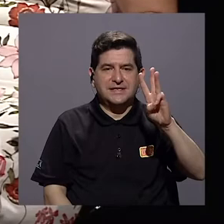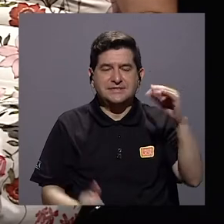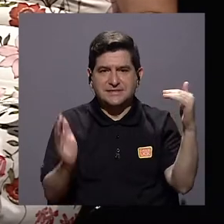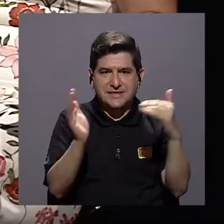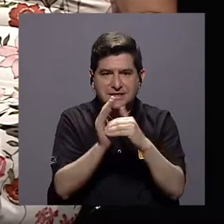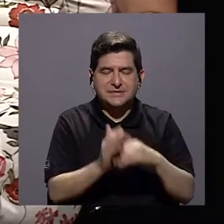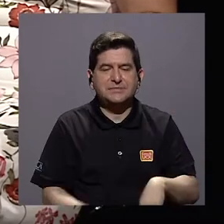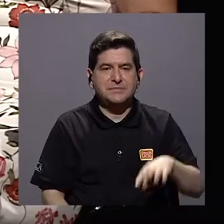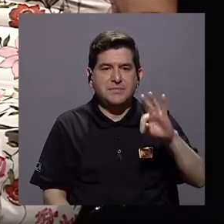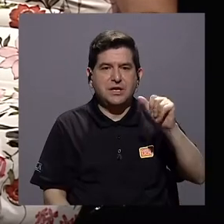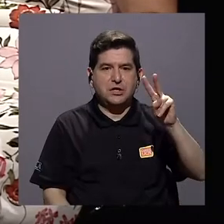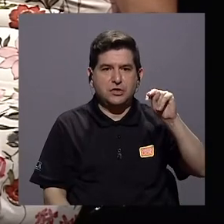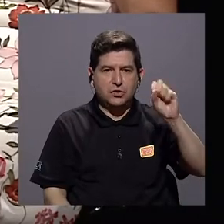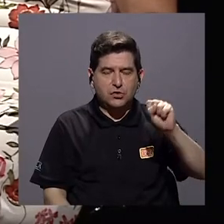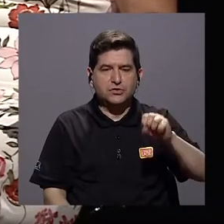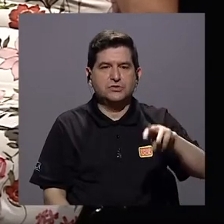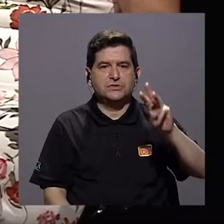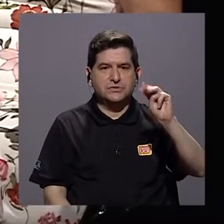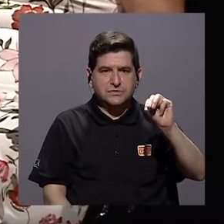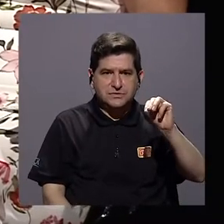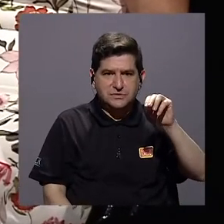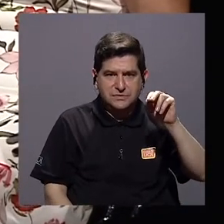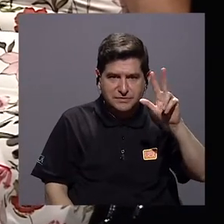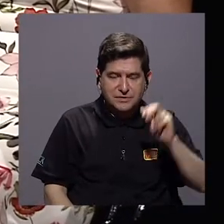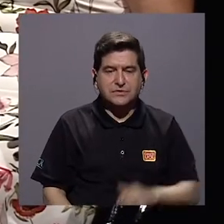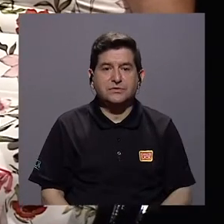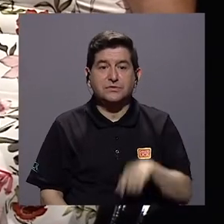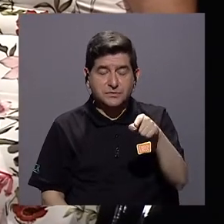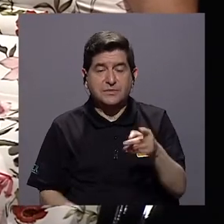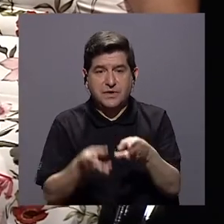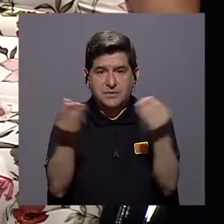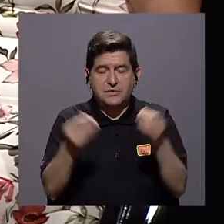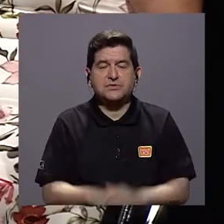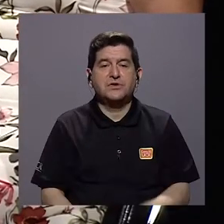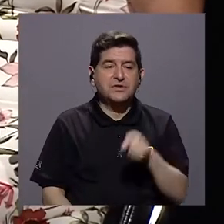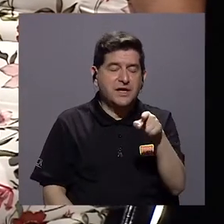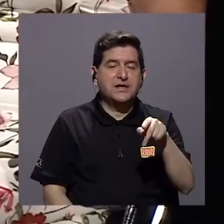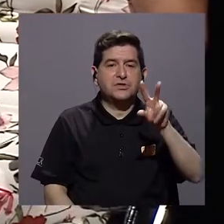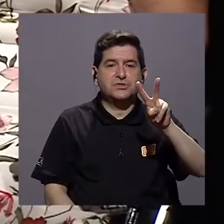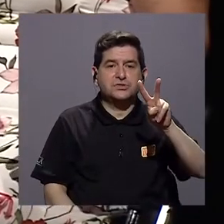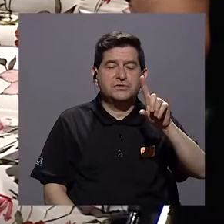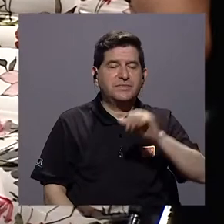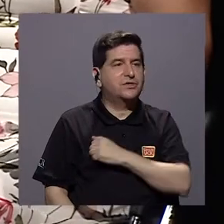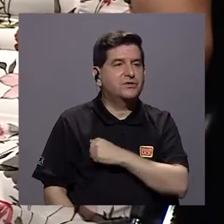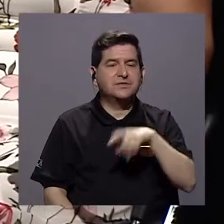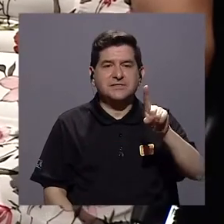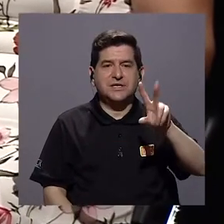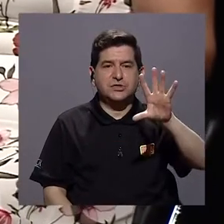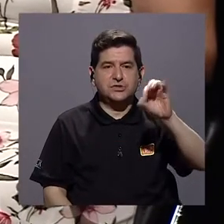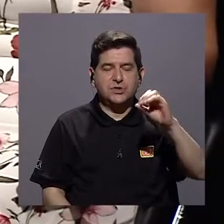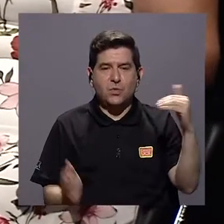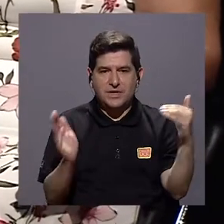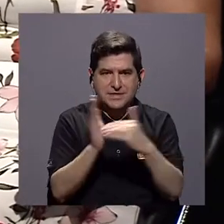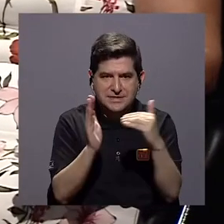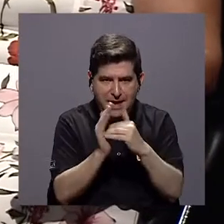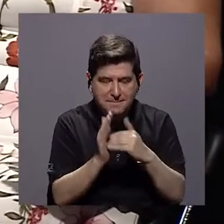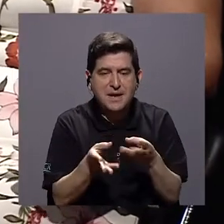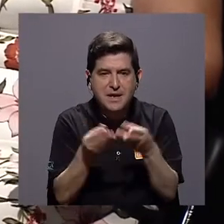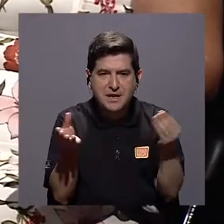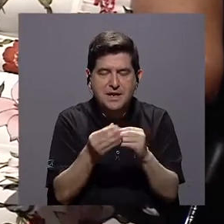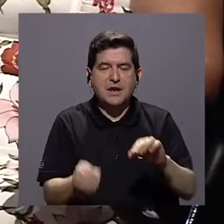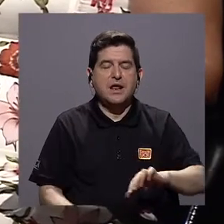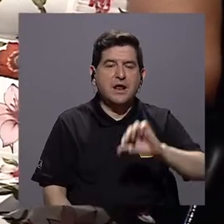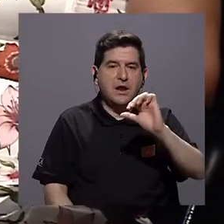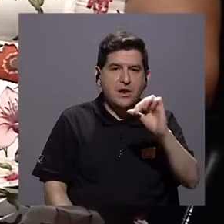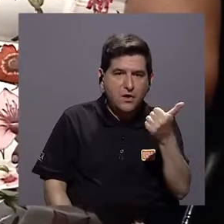métricas para abastecerse. De eso se producen 150 mil y se importa la diferencia.